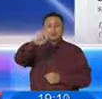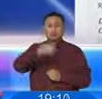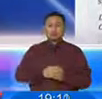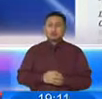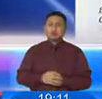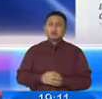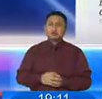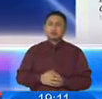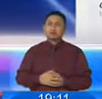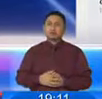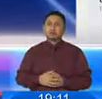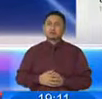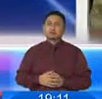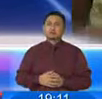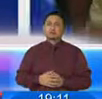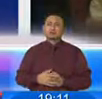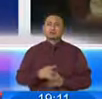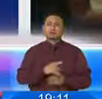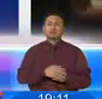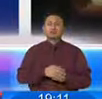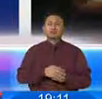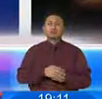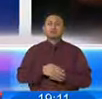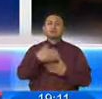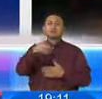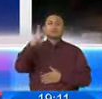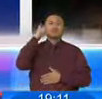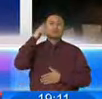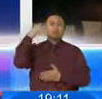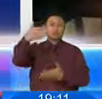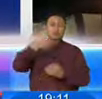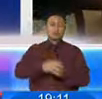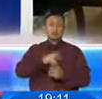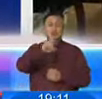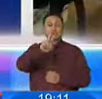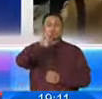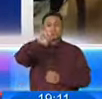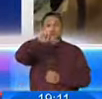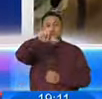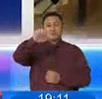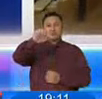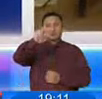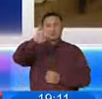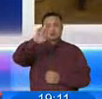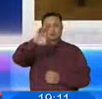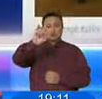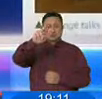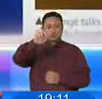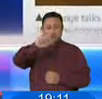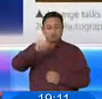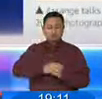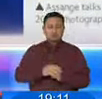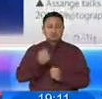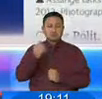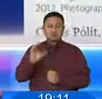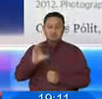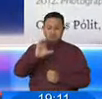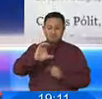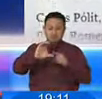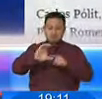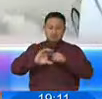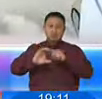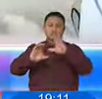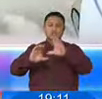Villavicencio, donde se revela que se invirtieron 5 millones de dólares para proteger a Julian Assange en la Embajada de Ecuador en